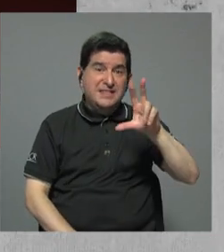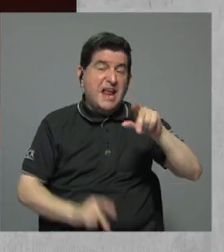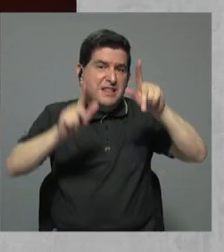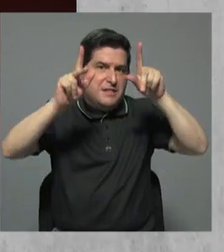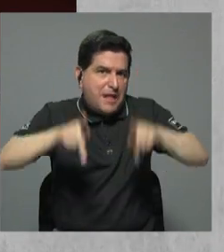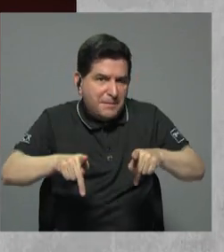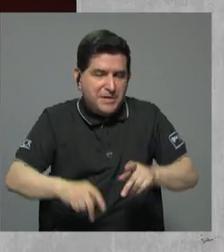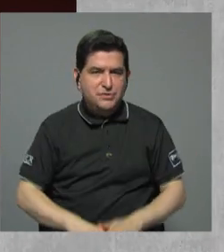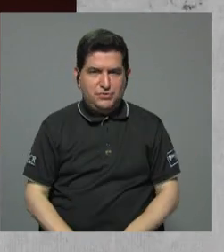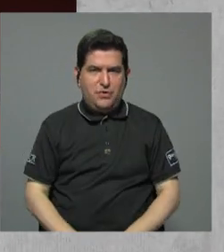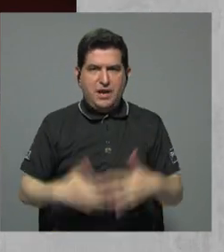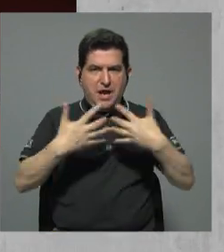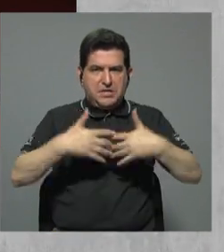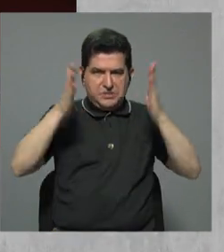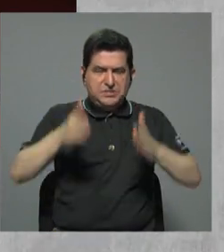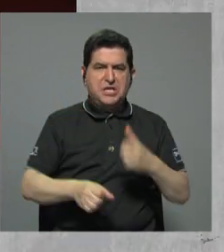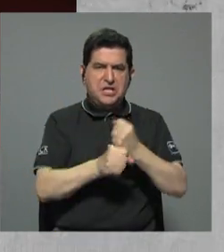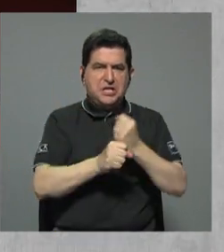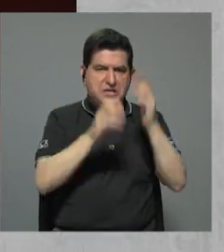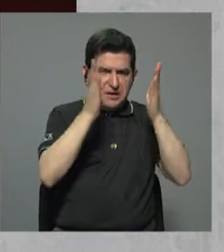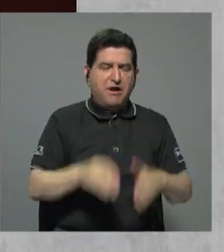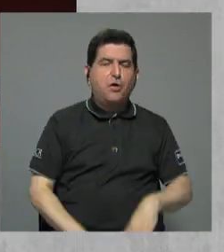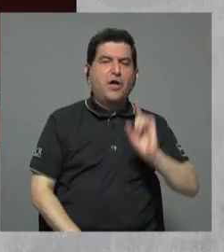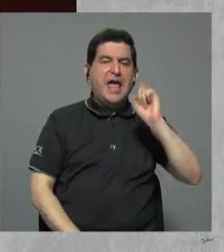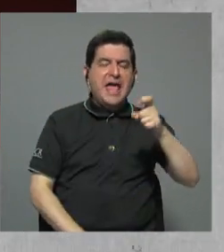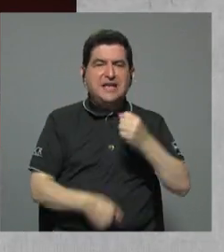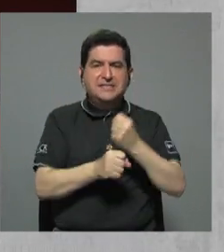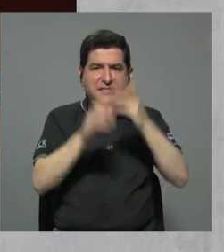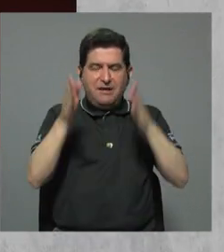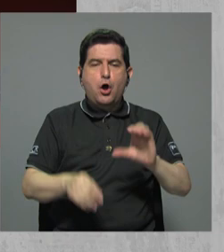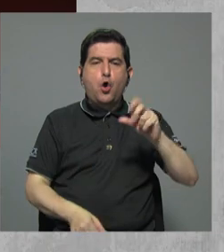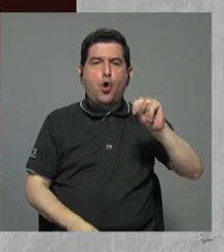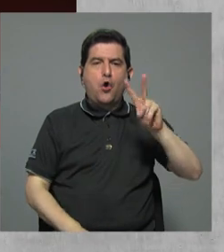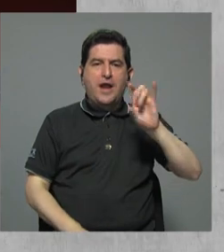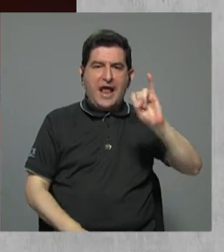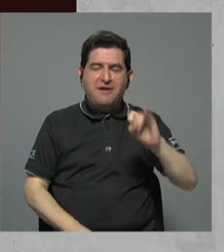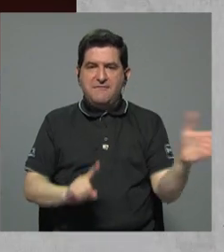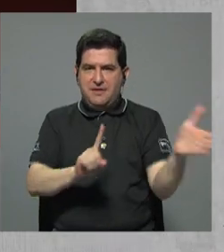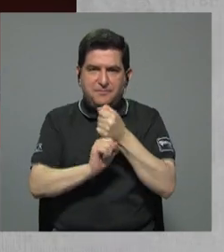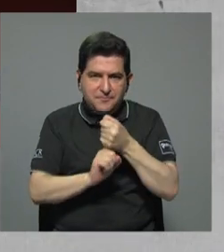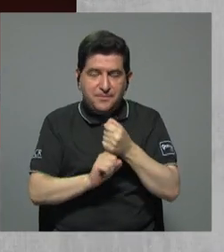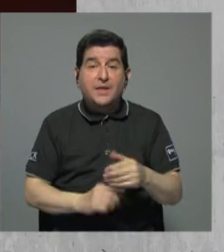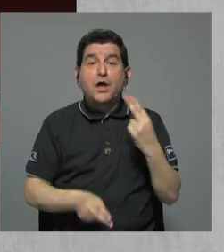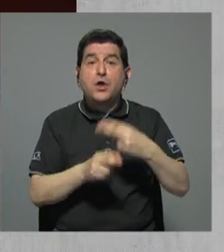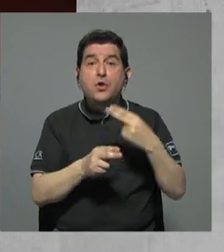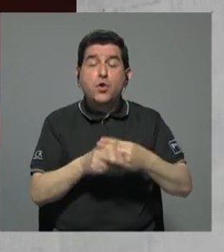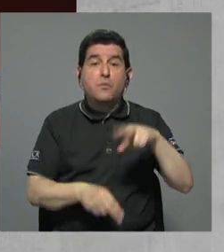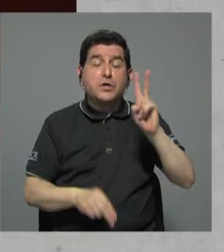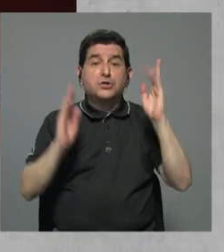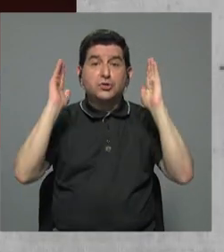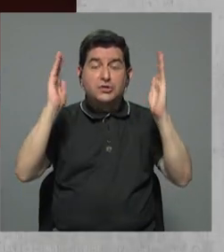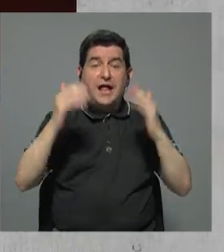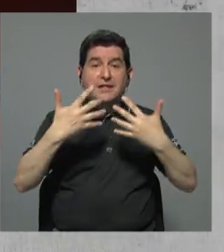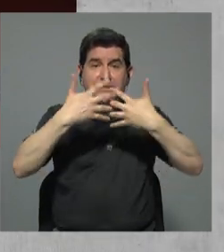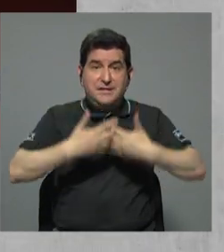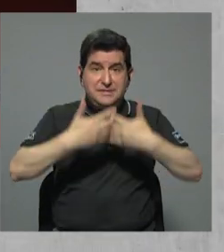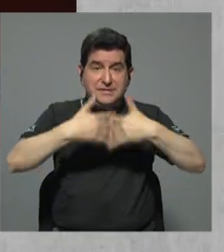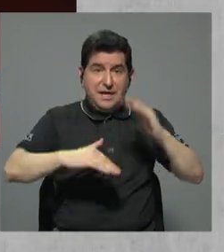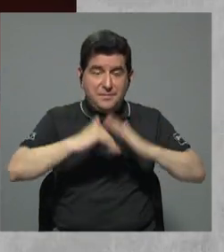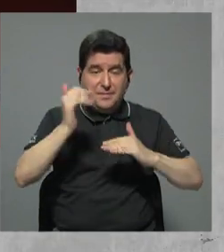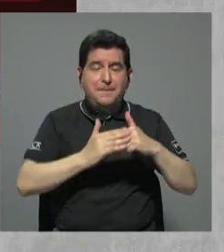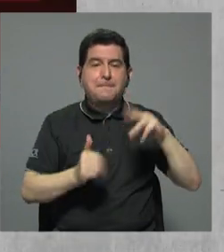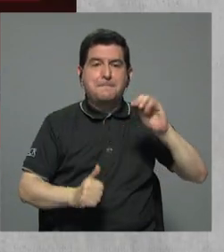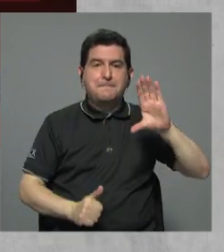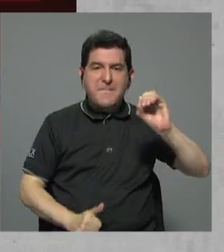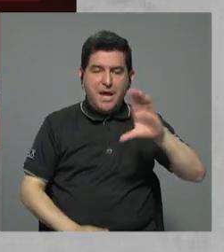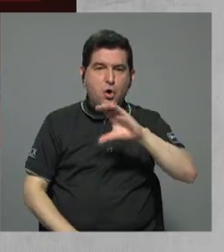personas entre empresarios empleados y ex empleados del fonavi fueron detenidas y los nombres de dos grandes constructoras metro